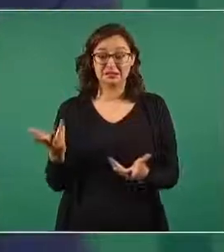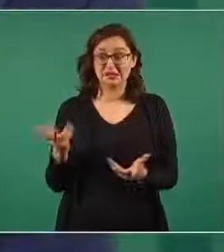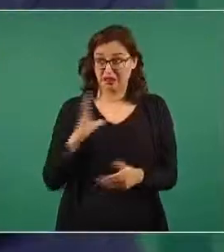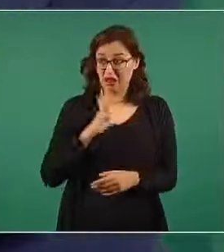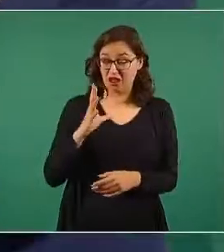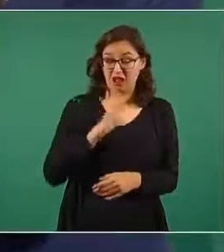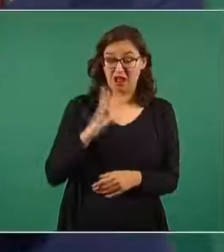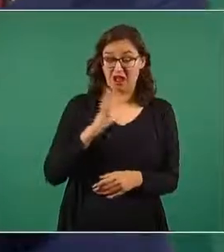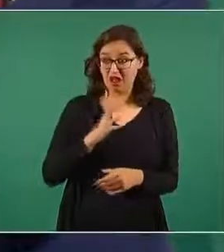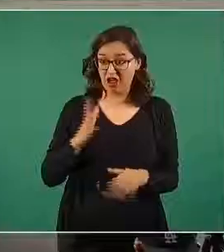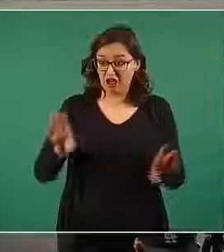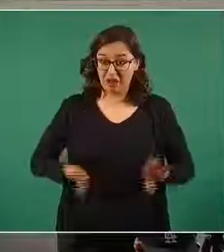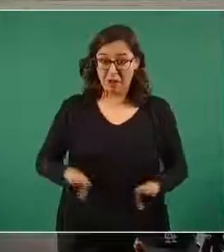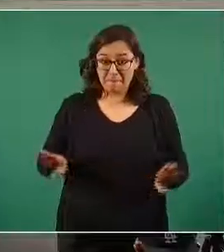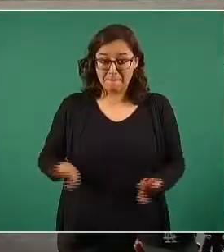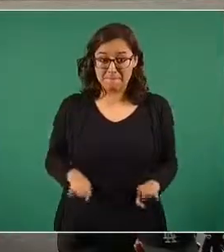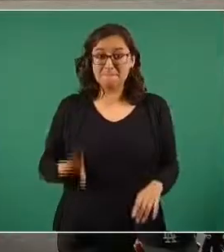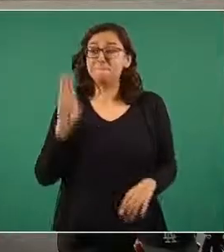que actúa mal,